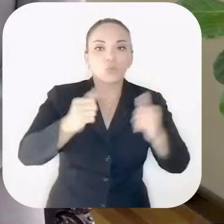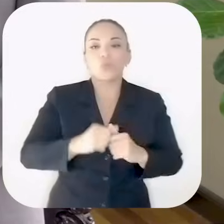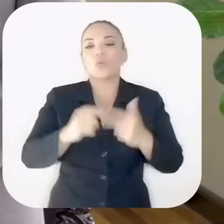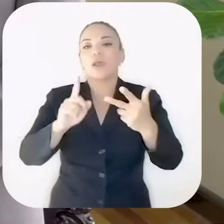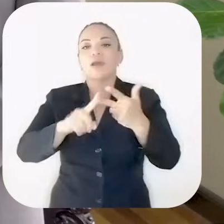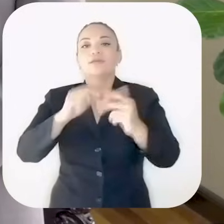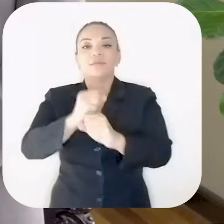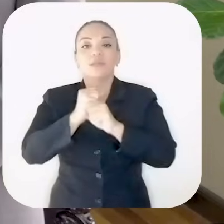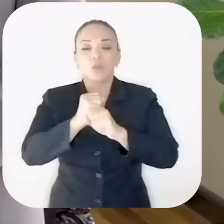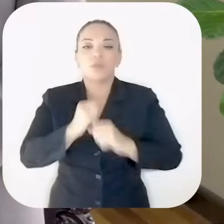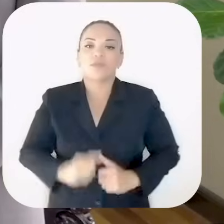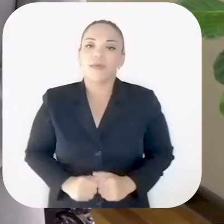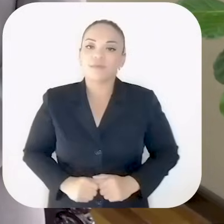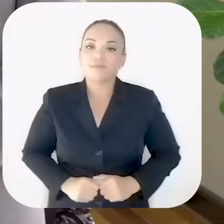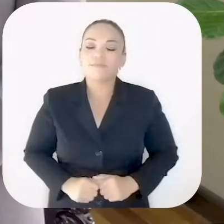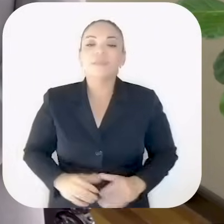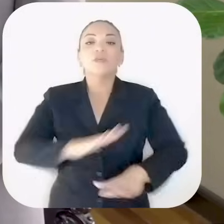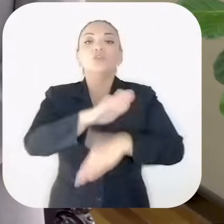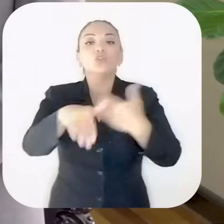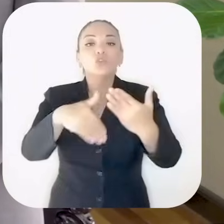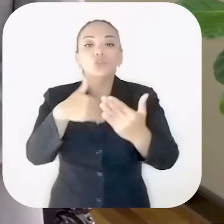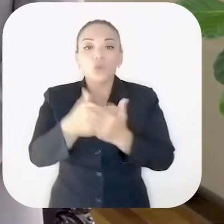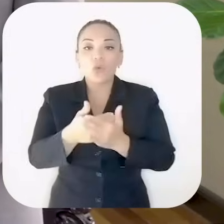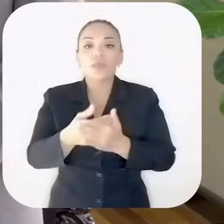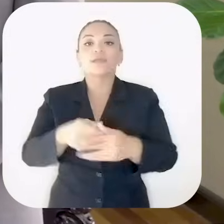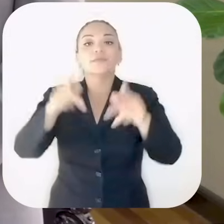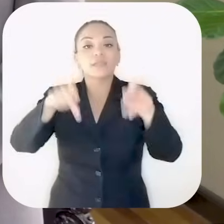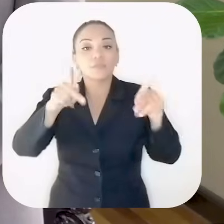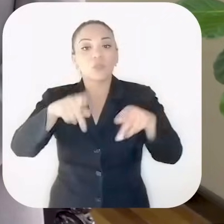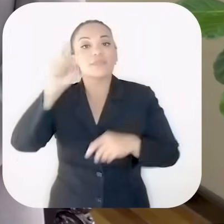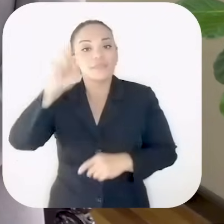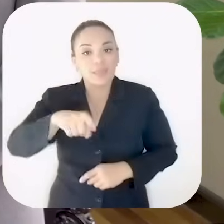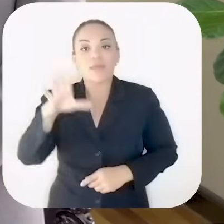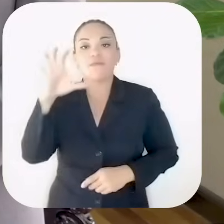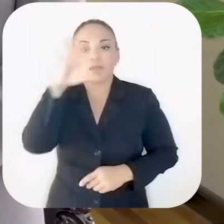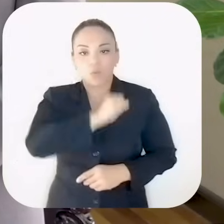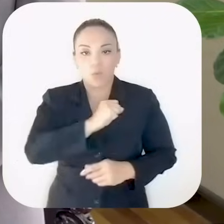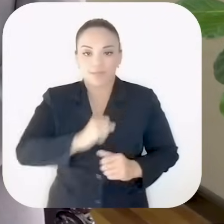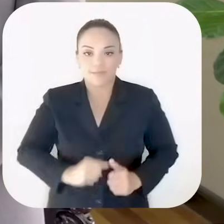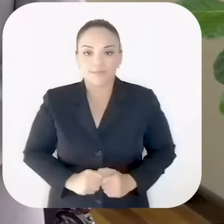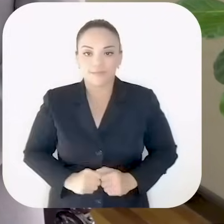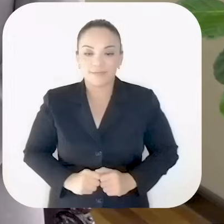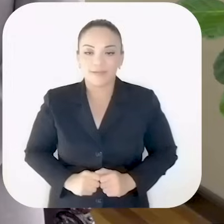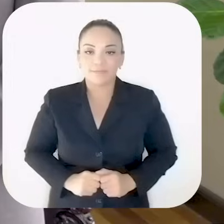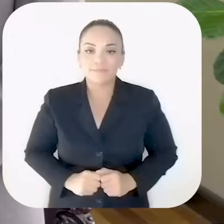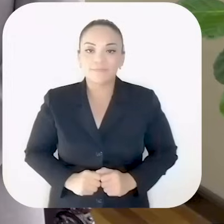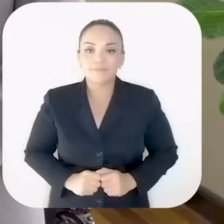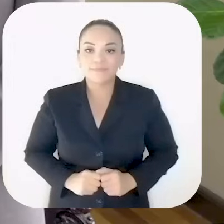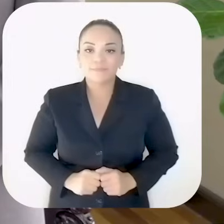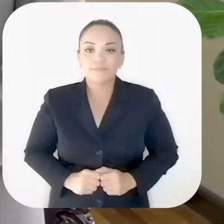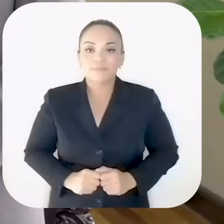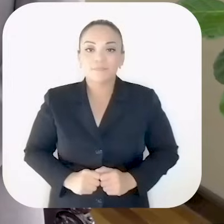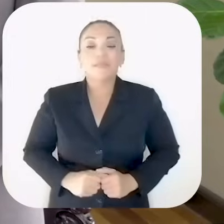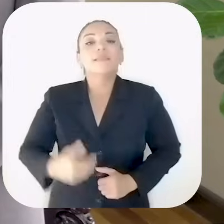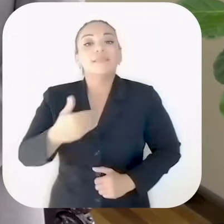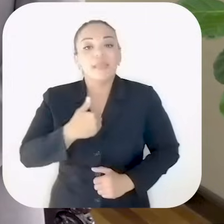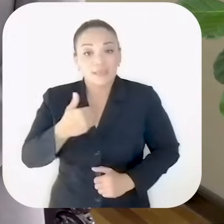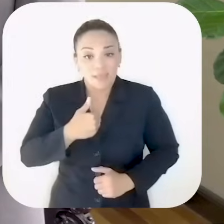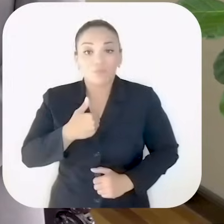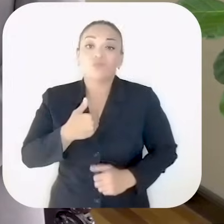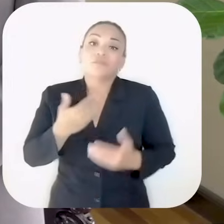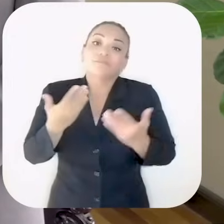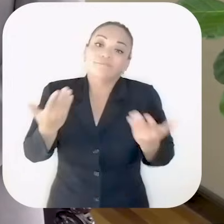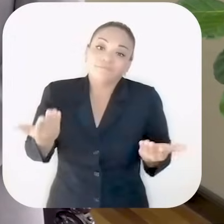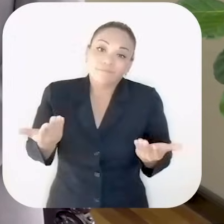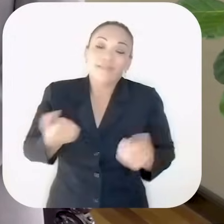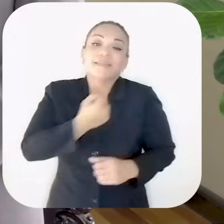seguridad. Por lo tanto, todos tenemos que darnos cuenta que tenemos que hacer